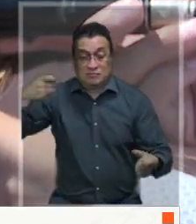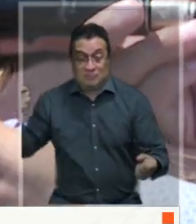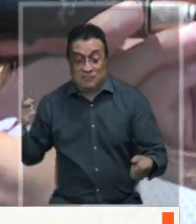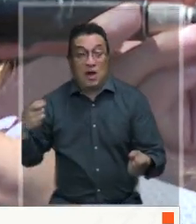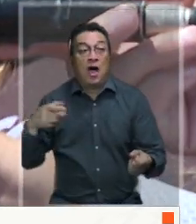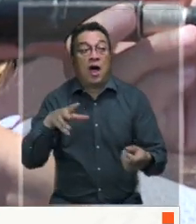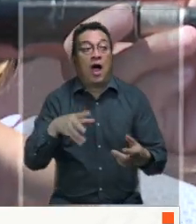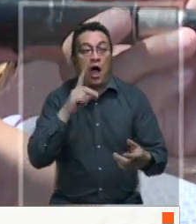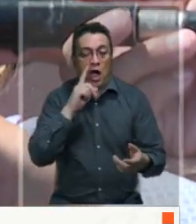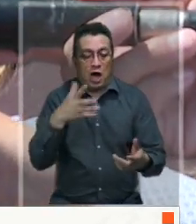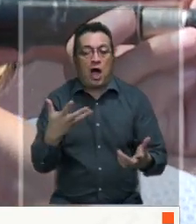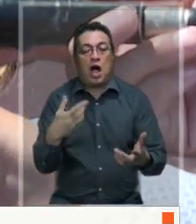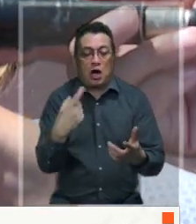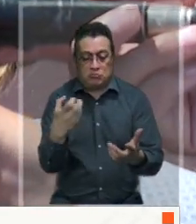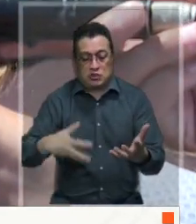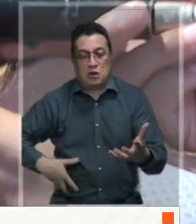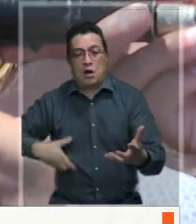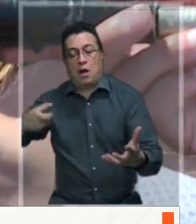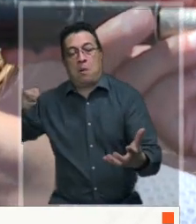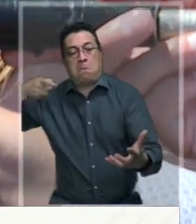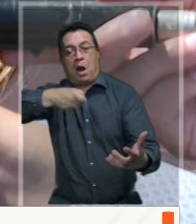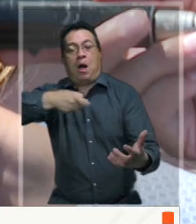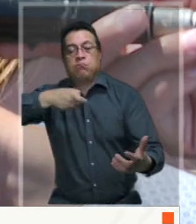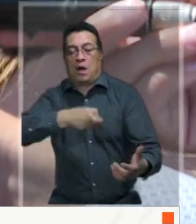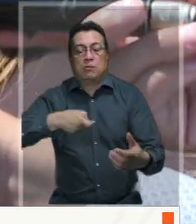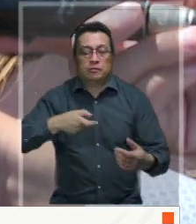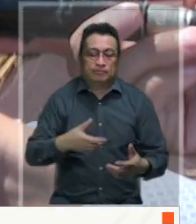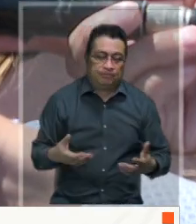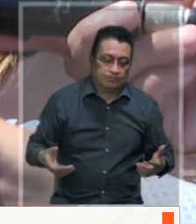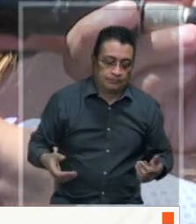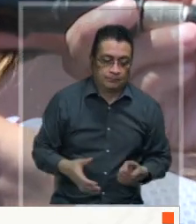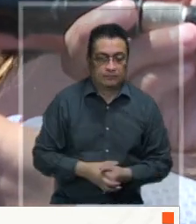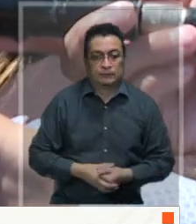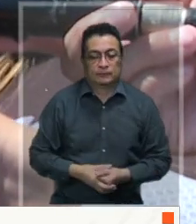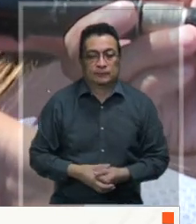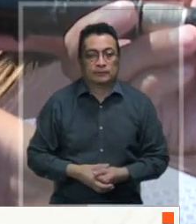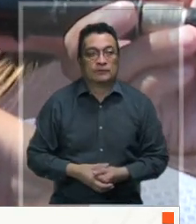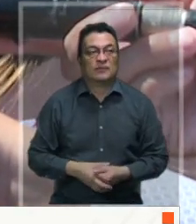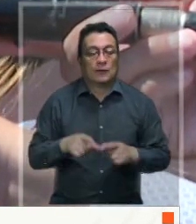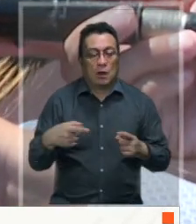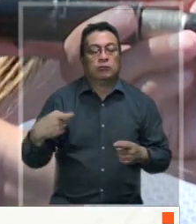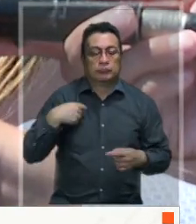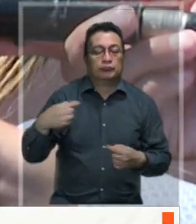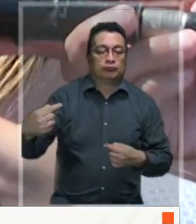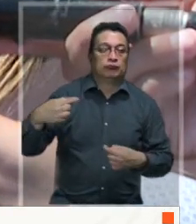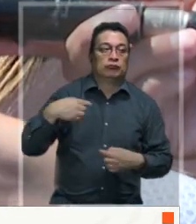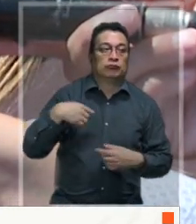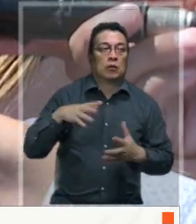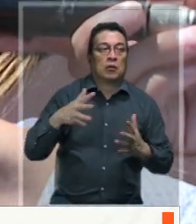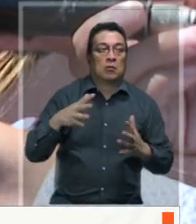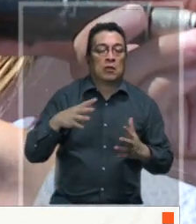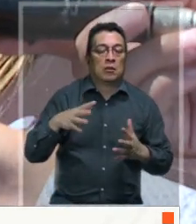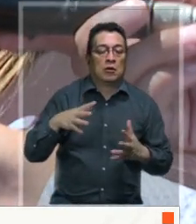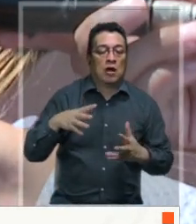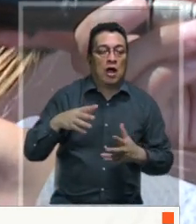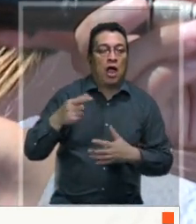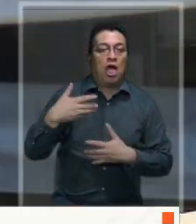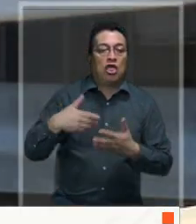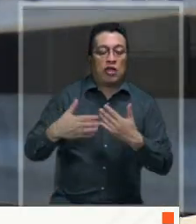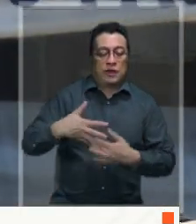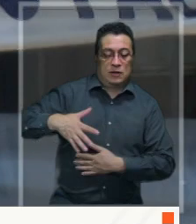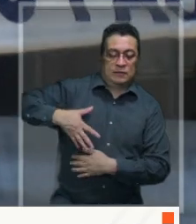tenía la pistola en la mano y le otorgó el disparo que lo recibió al lado al costado